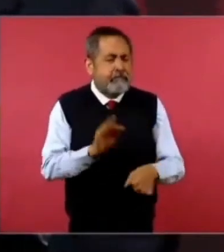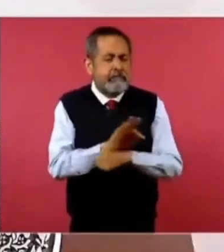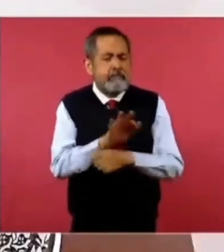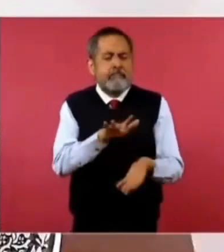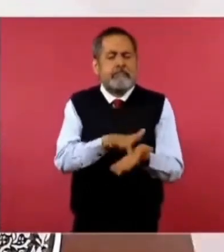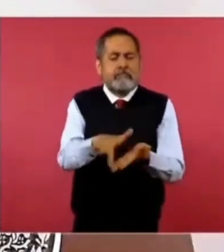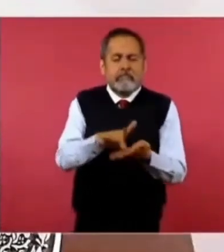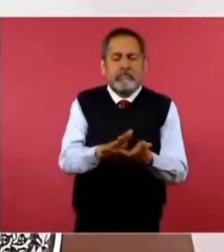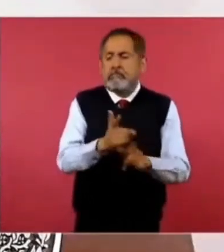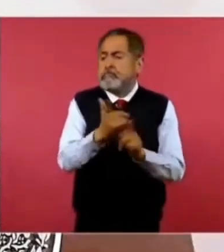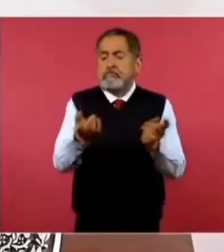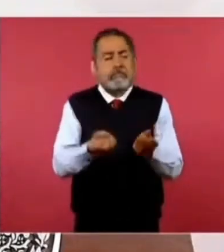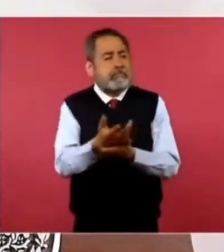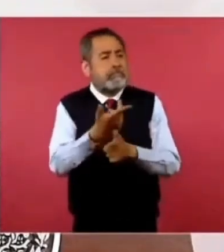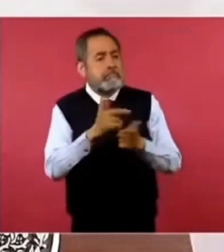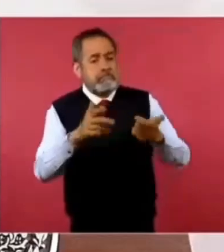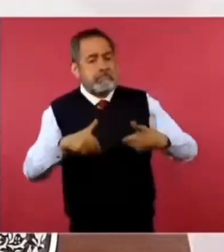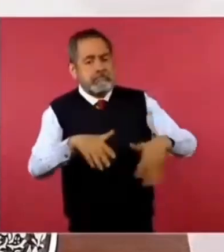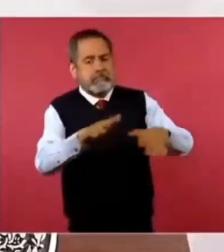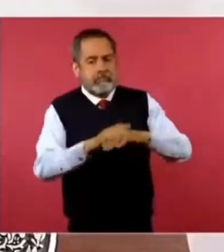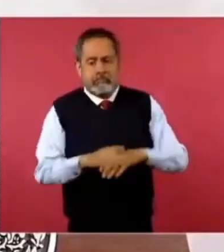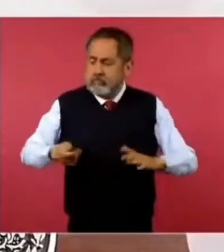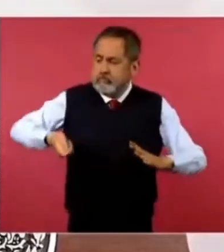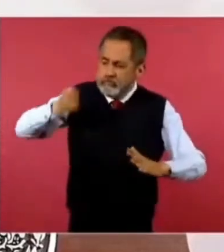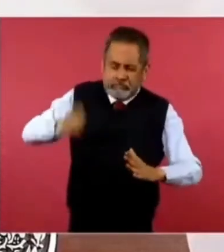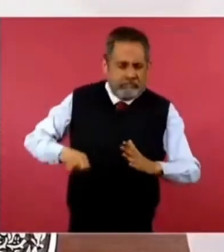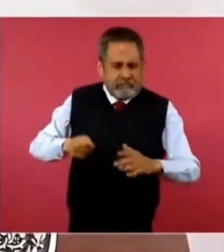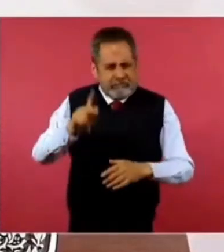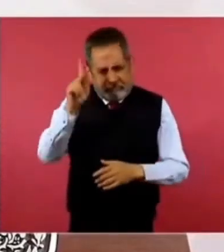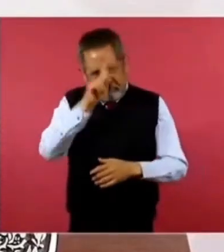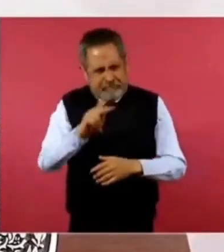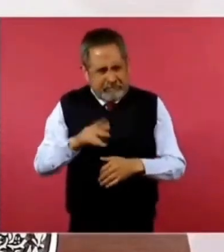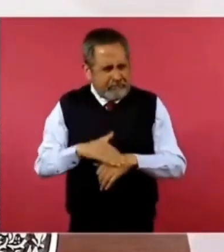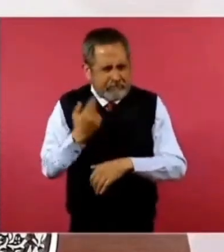apoyan, ¿sí?, una resolución así,